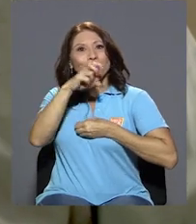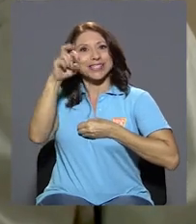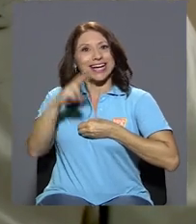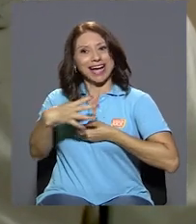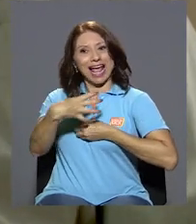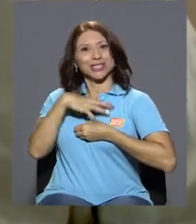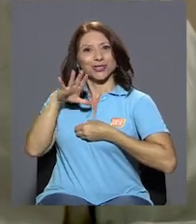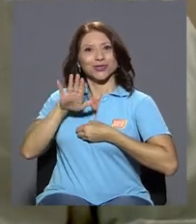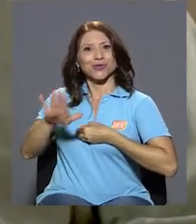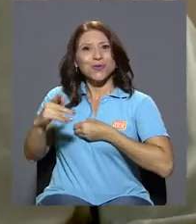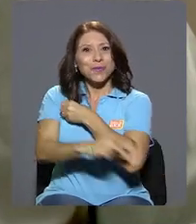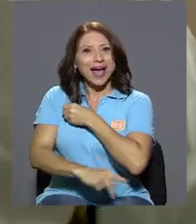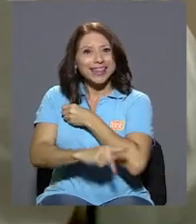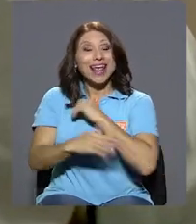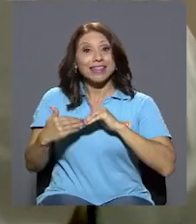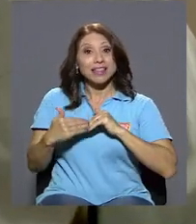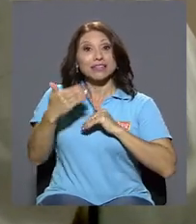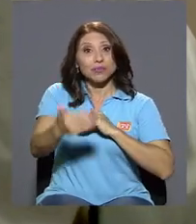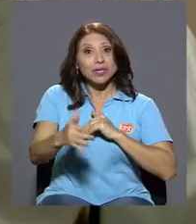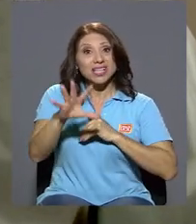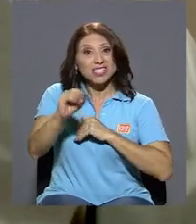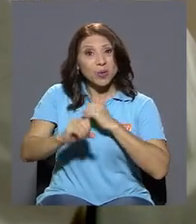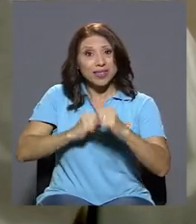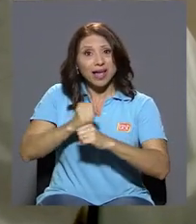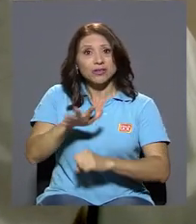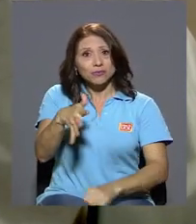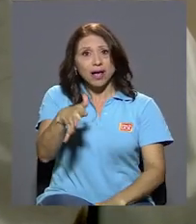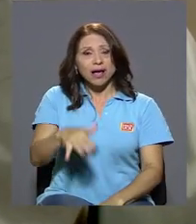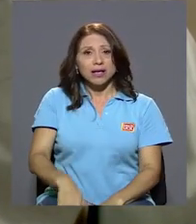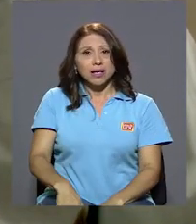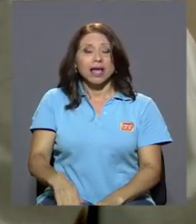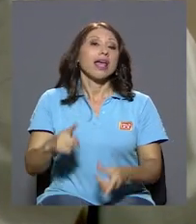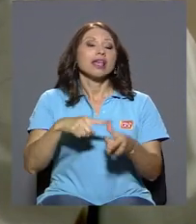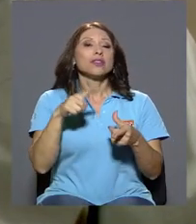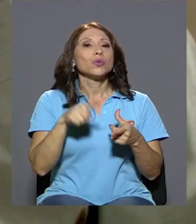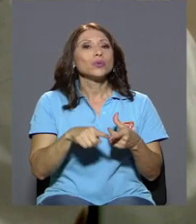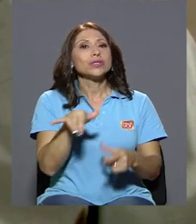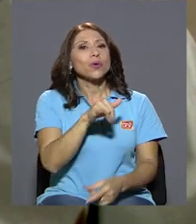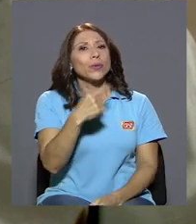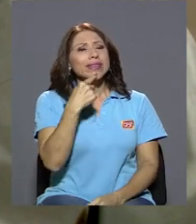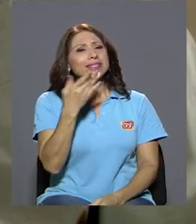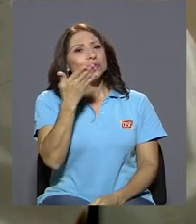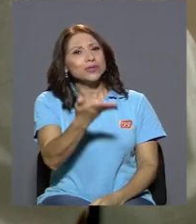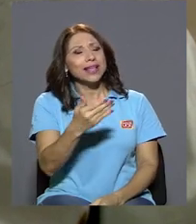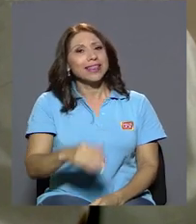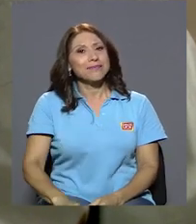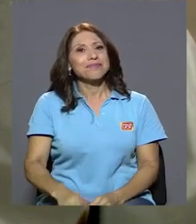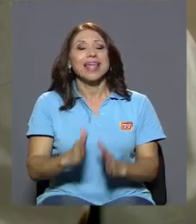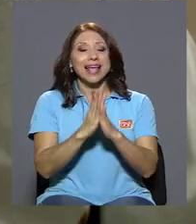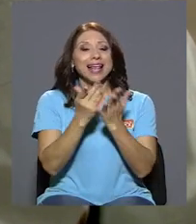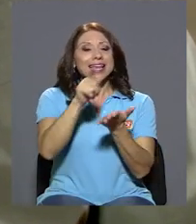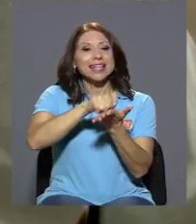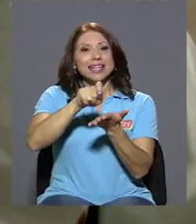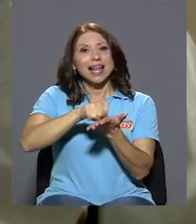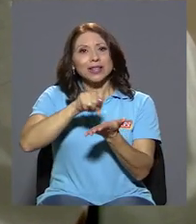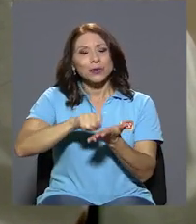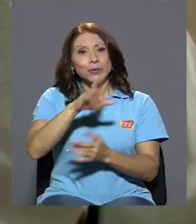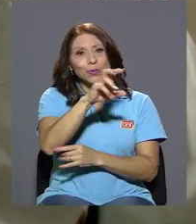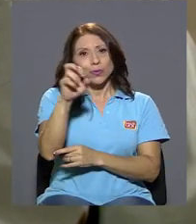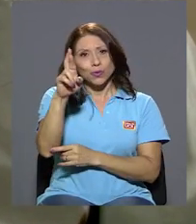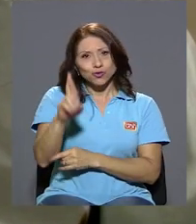50 años entonces es es una es una efectivamente usted lo ha dicho es literatura